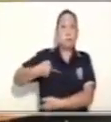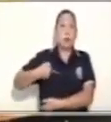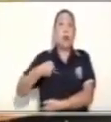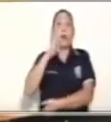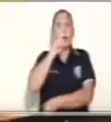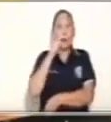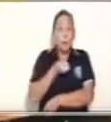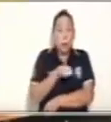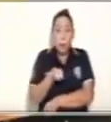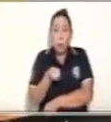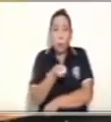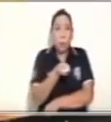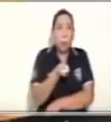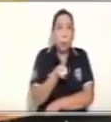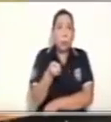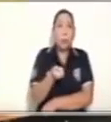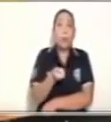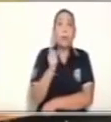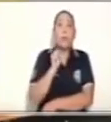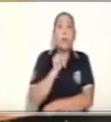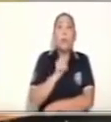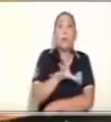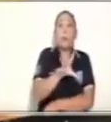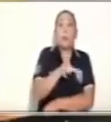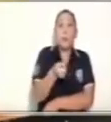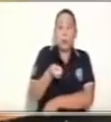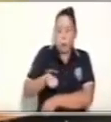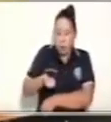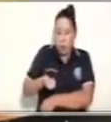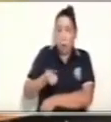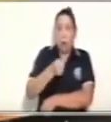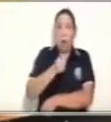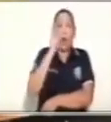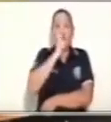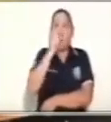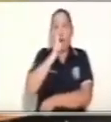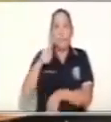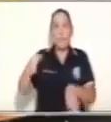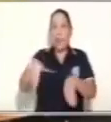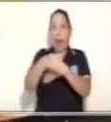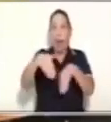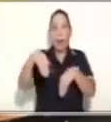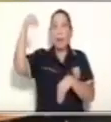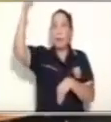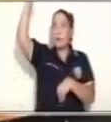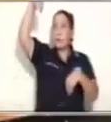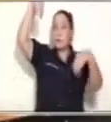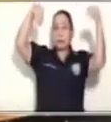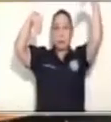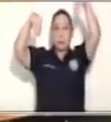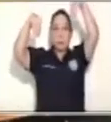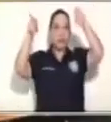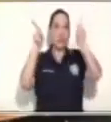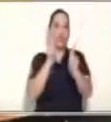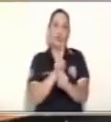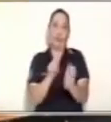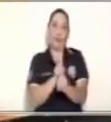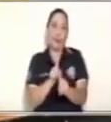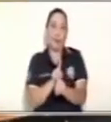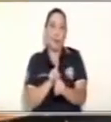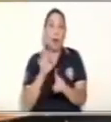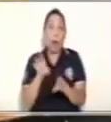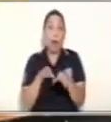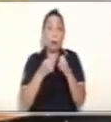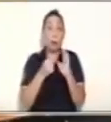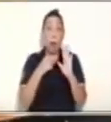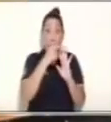había energía del tendido eléctrico público en los postes. Entonces, ellas